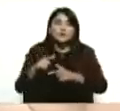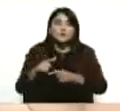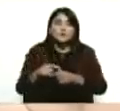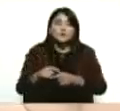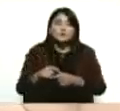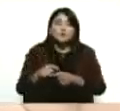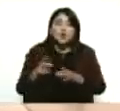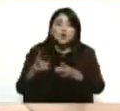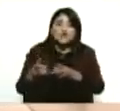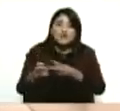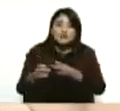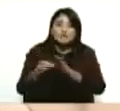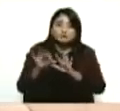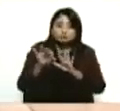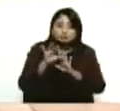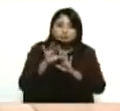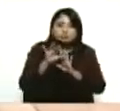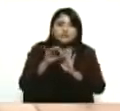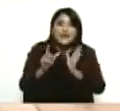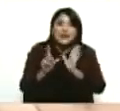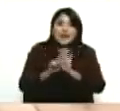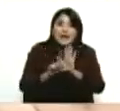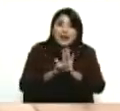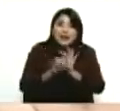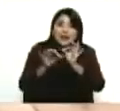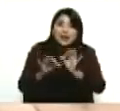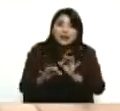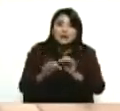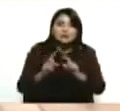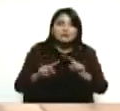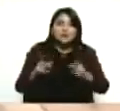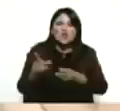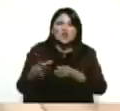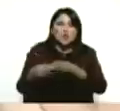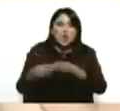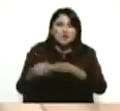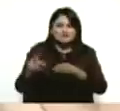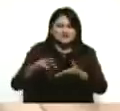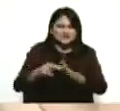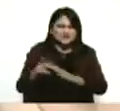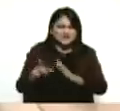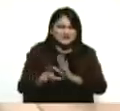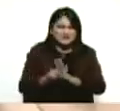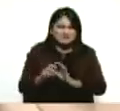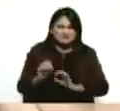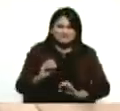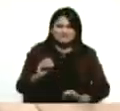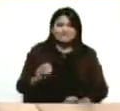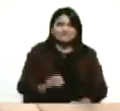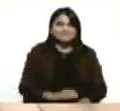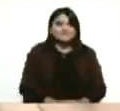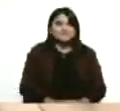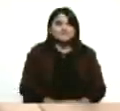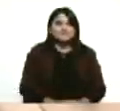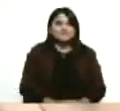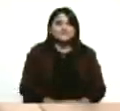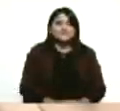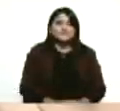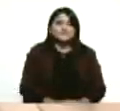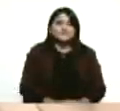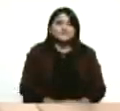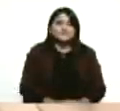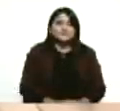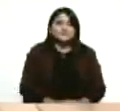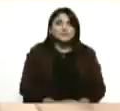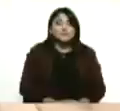dólares. No puede ser, eso no puede ser, a menos que sea especialmente establecido, qué sé yo, el